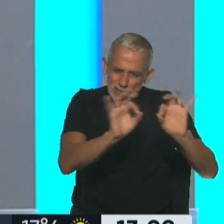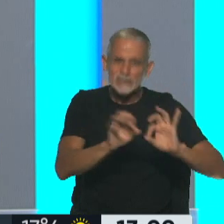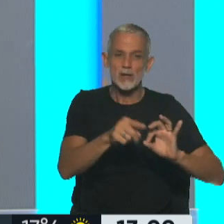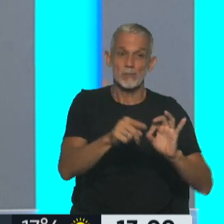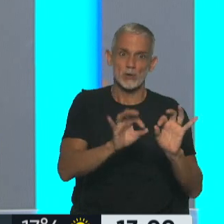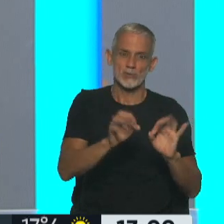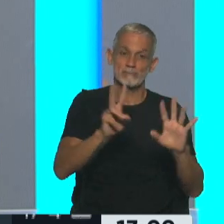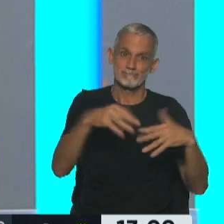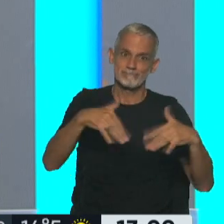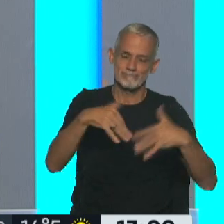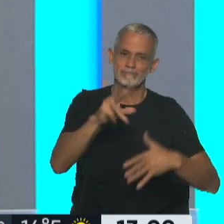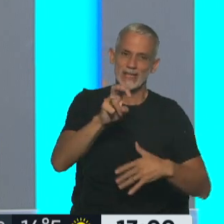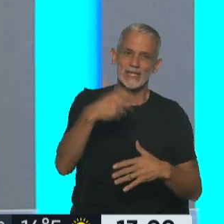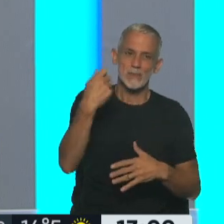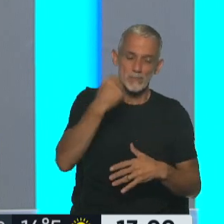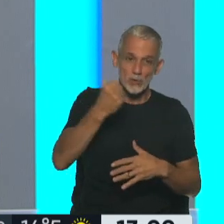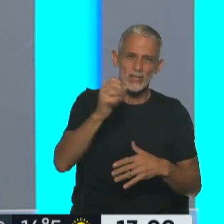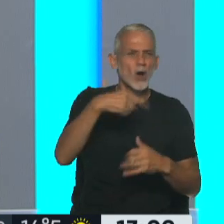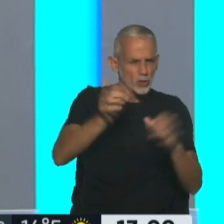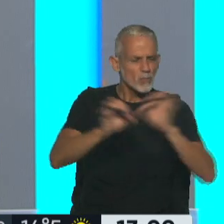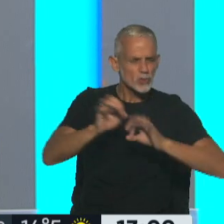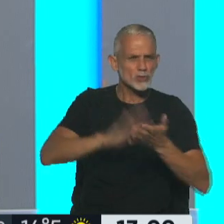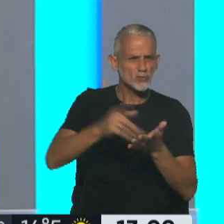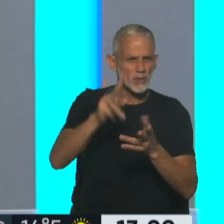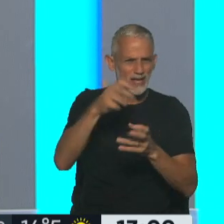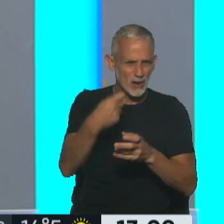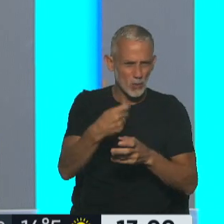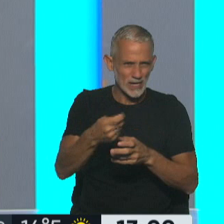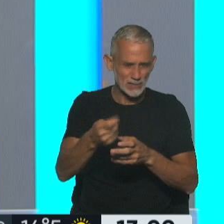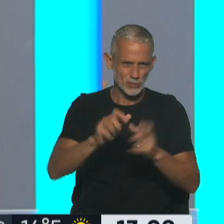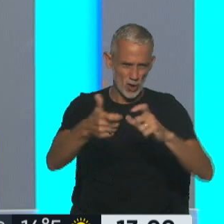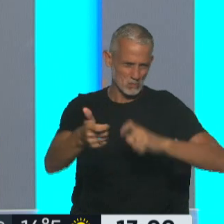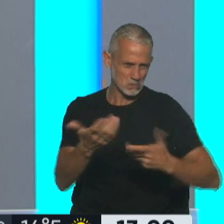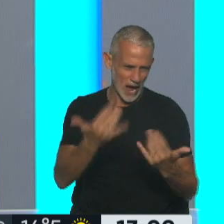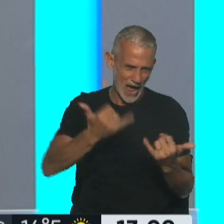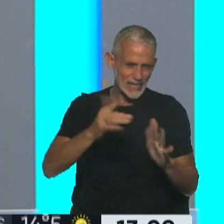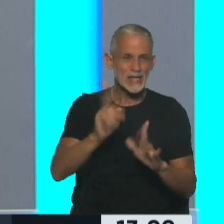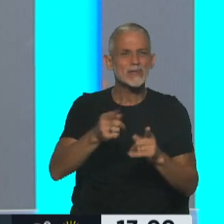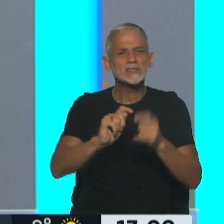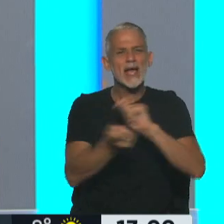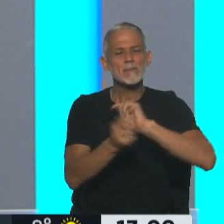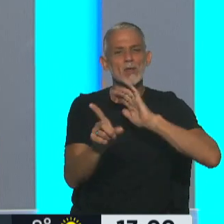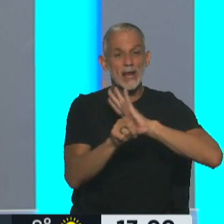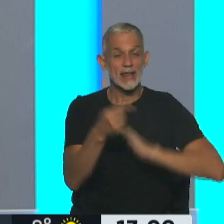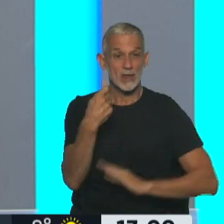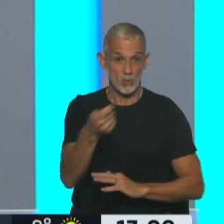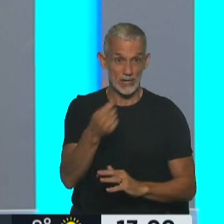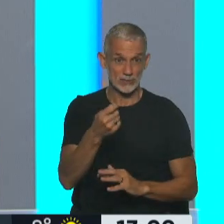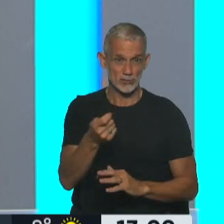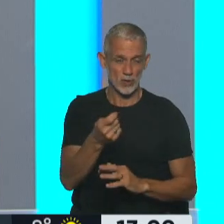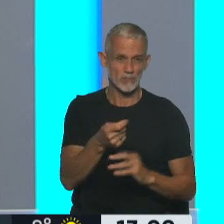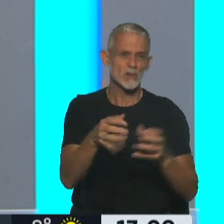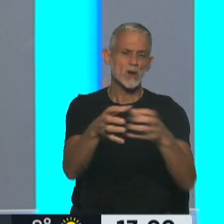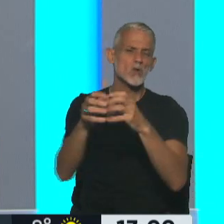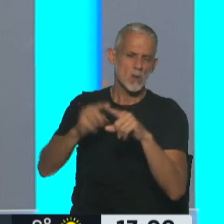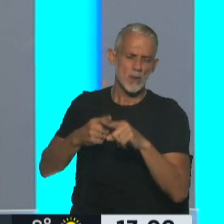es uno de los temas, porque también hay otros proyectos sobre este tema, sobre movilidad jubilatoria, sobre modificaciones por parte de diferentes